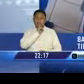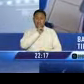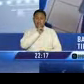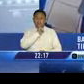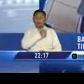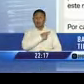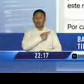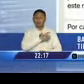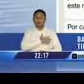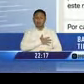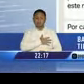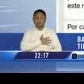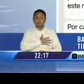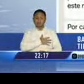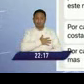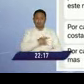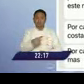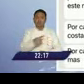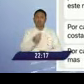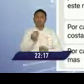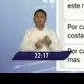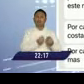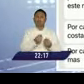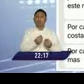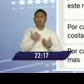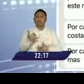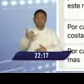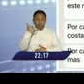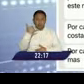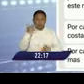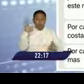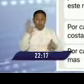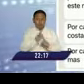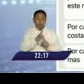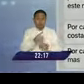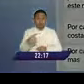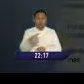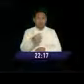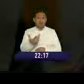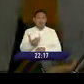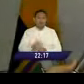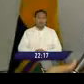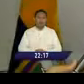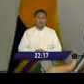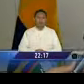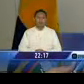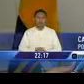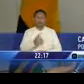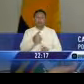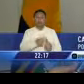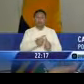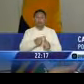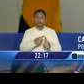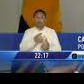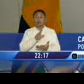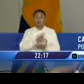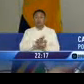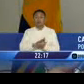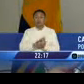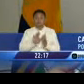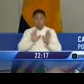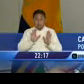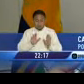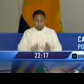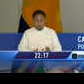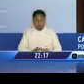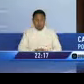temor que sienten. ¿Pero qué hacer ante las amenazas y llamadas intimidadoras de estos delincuentes? Primero, mantengan la calma, obviamente